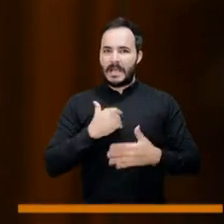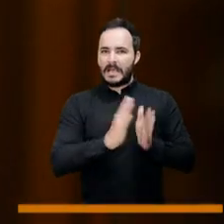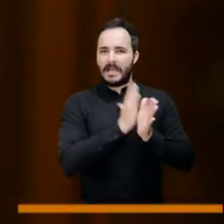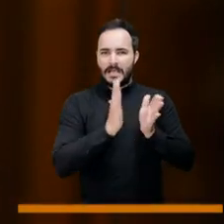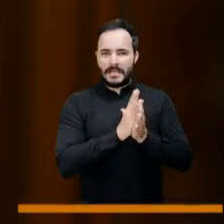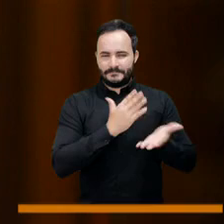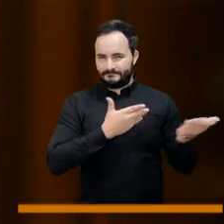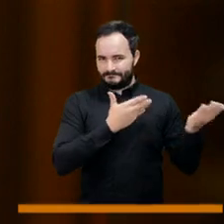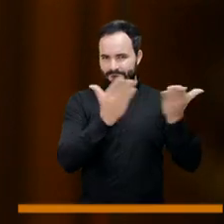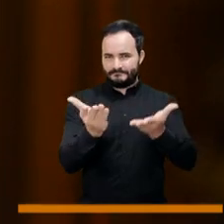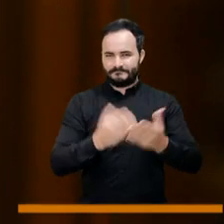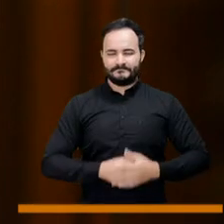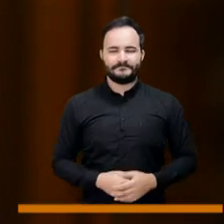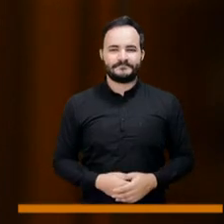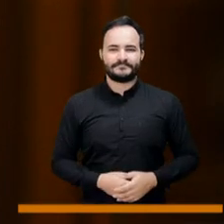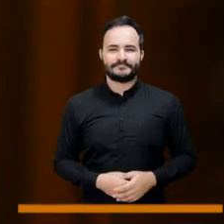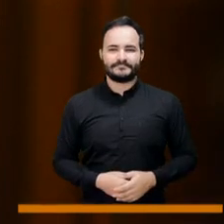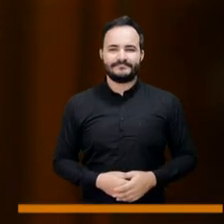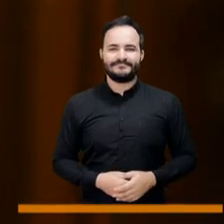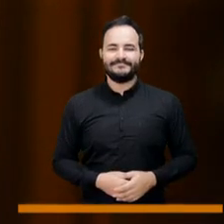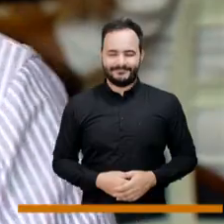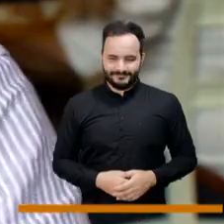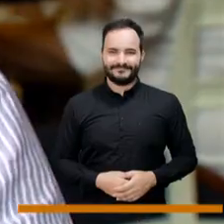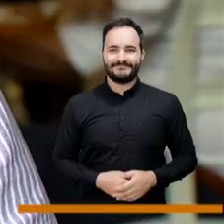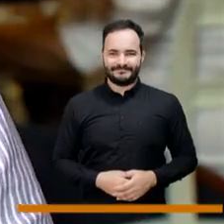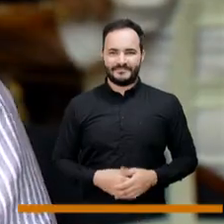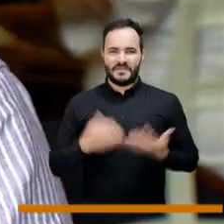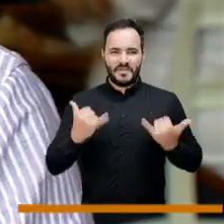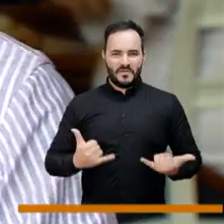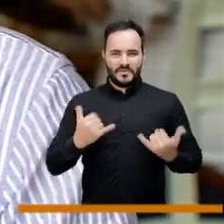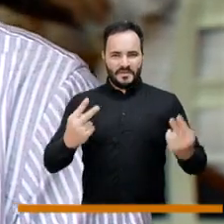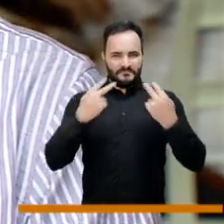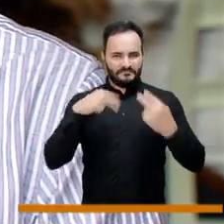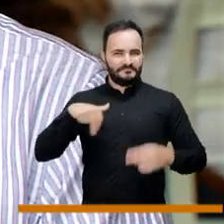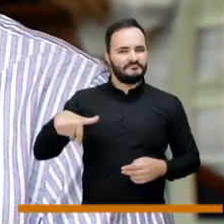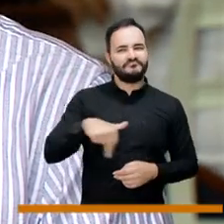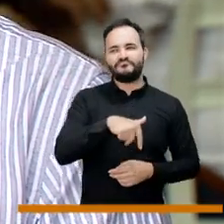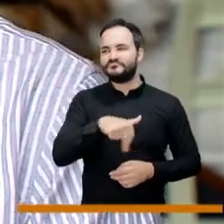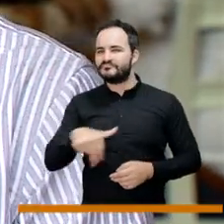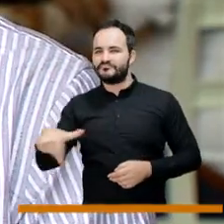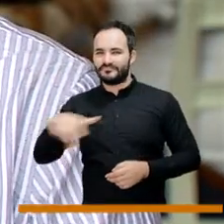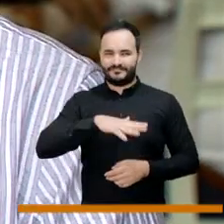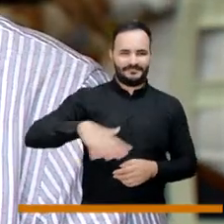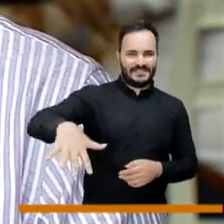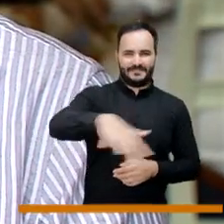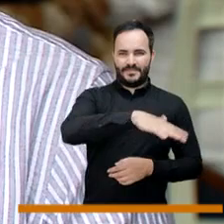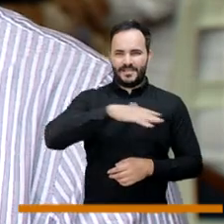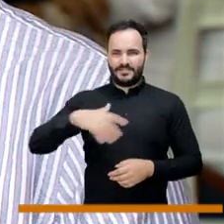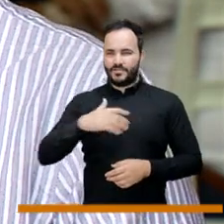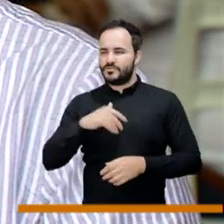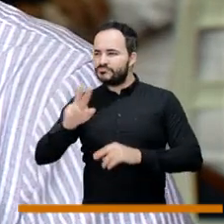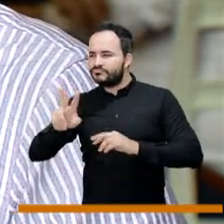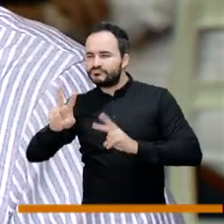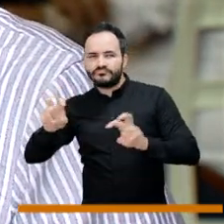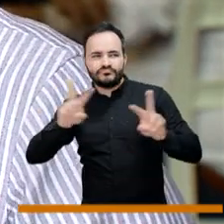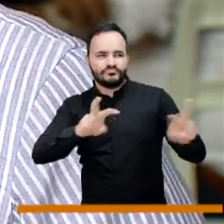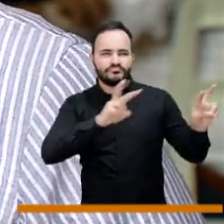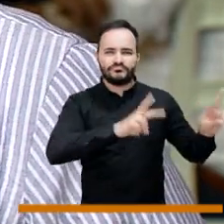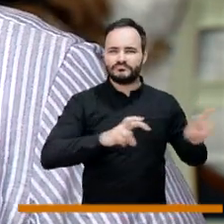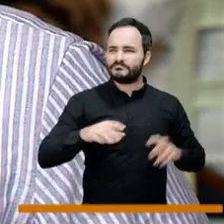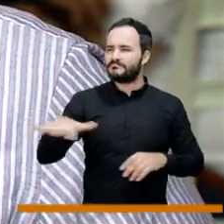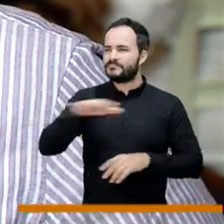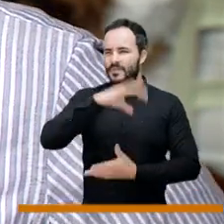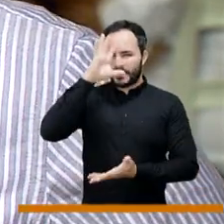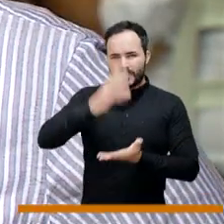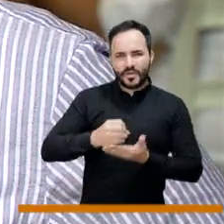compartiendo también y escuchando sus opiniones. Catherine, estamos caminando aquí por la zona de Plaza de la Libertad, buscando a los ciudadanos y